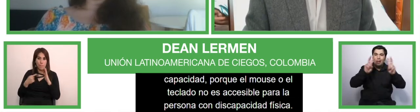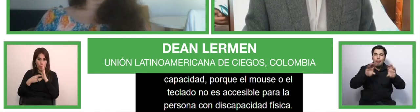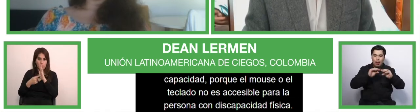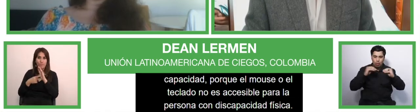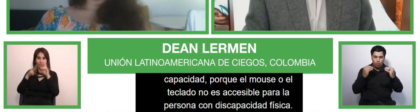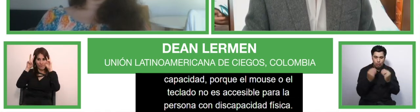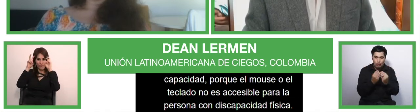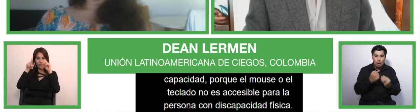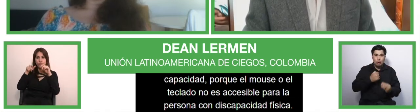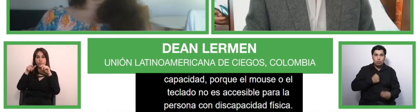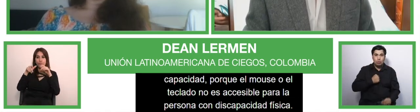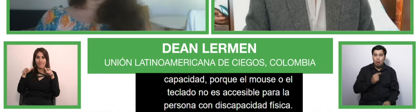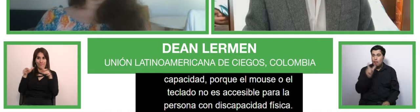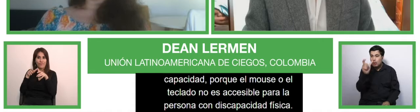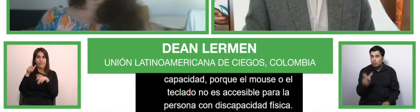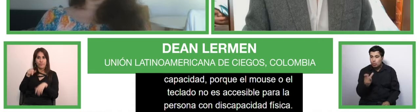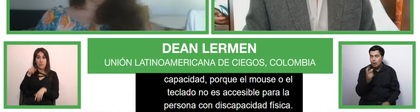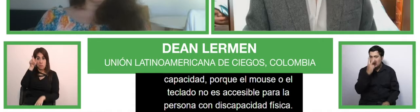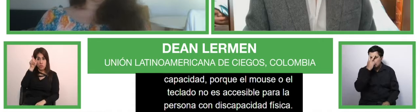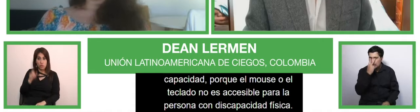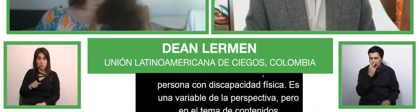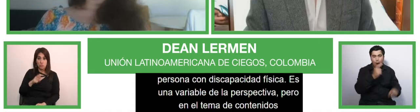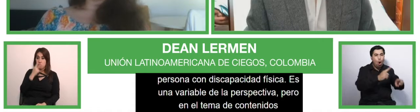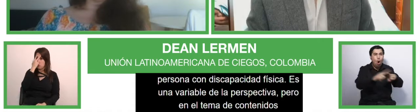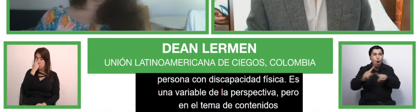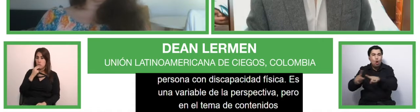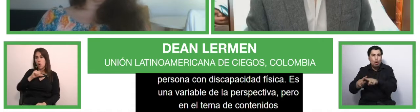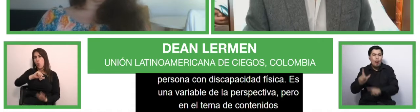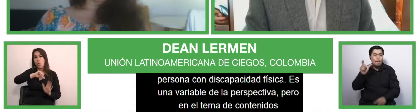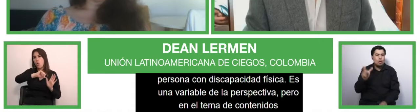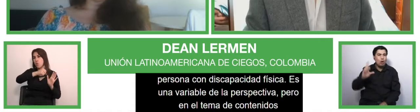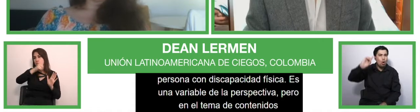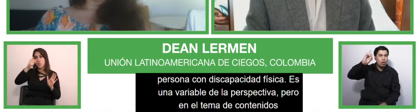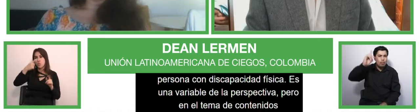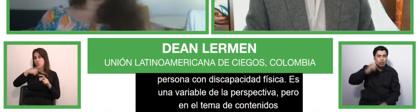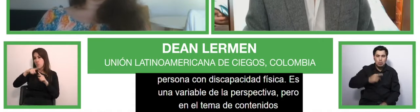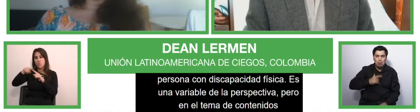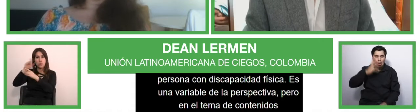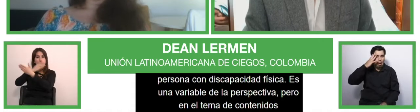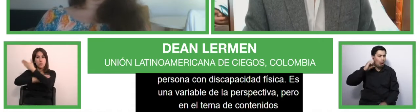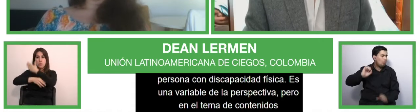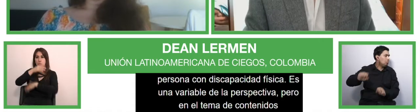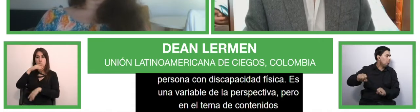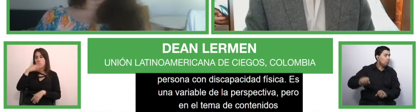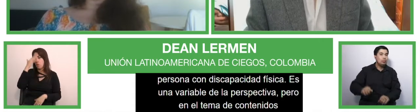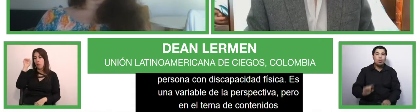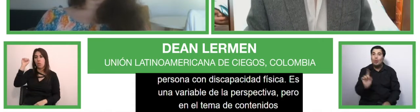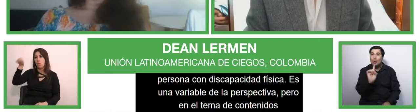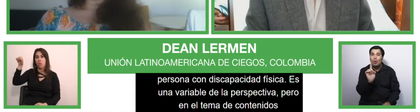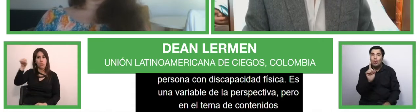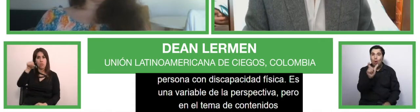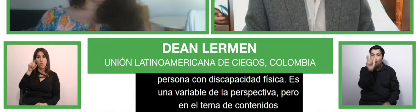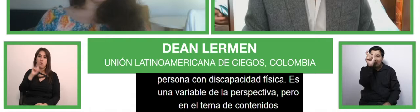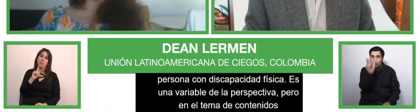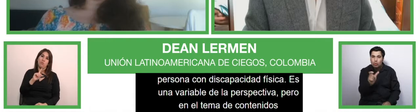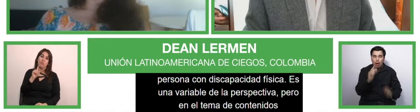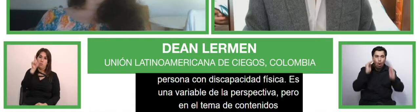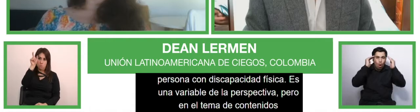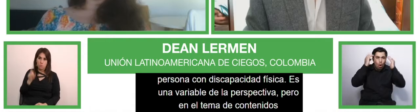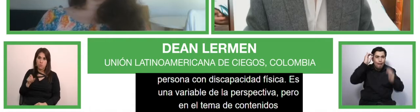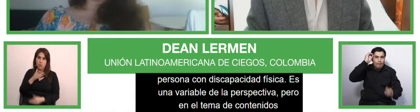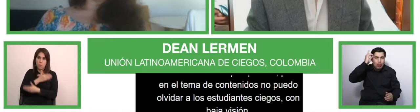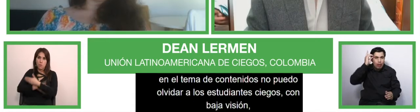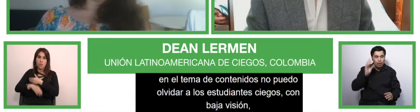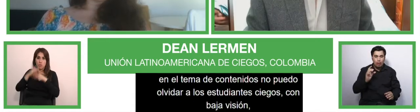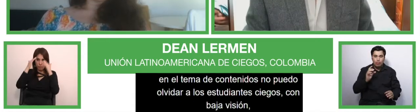los estudiantes ciegos con baja visión. A los estudiantes con discapacidad intelectual en el tema de contenidos no los puedo olvidar. Y por